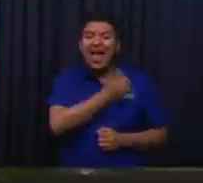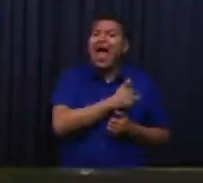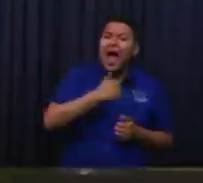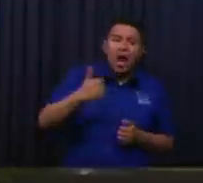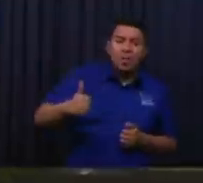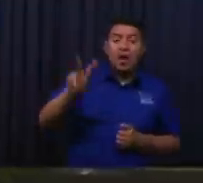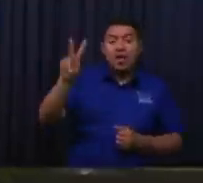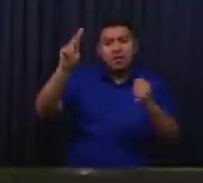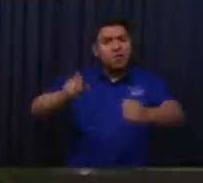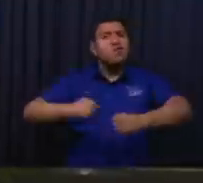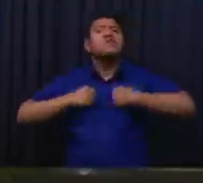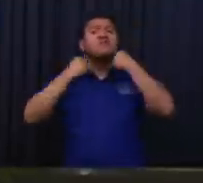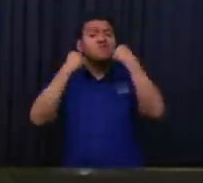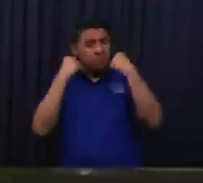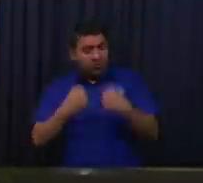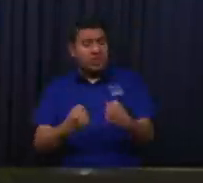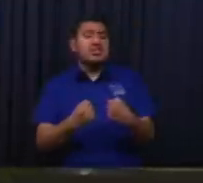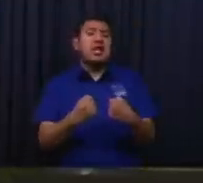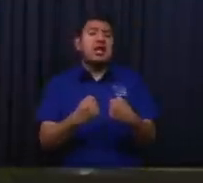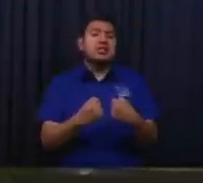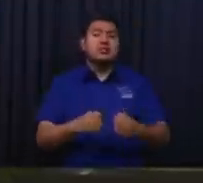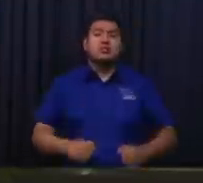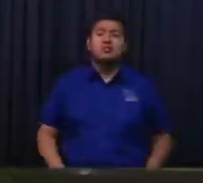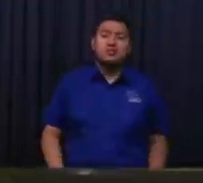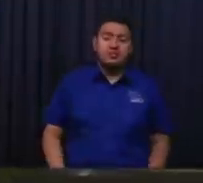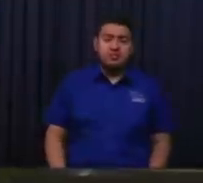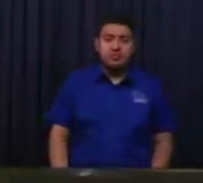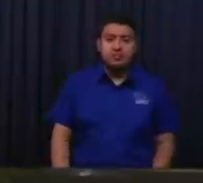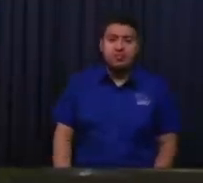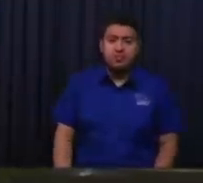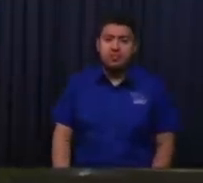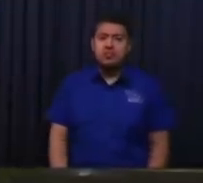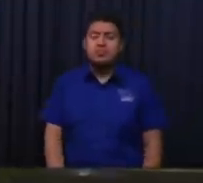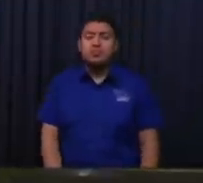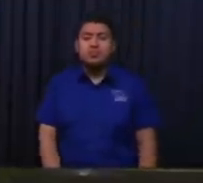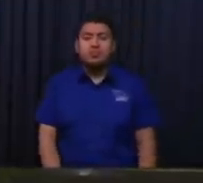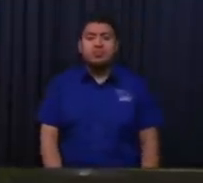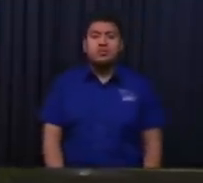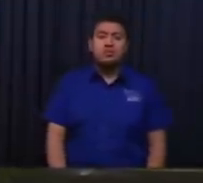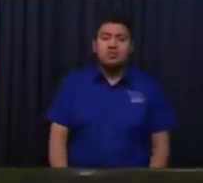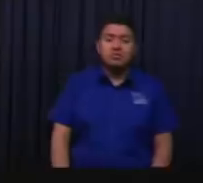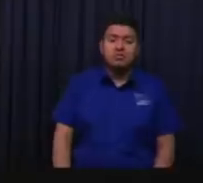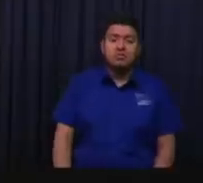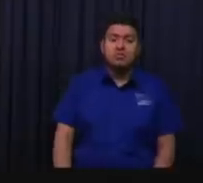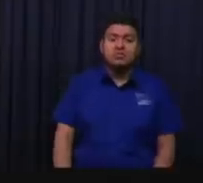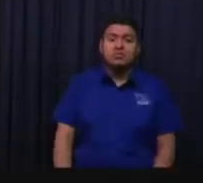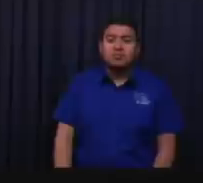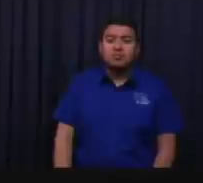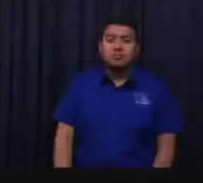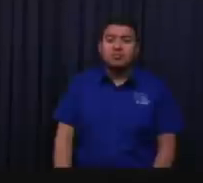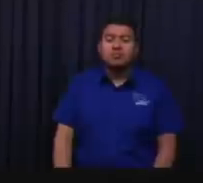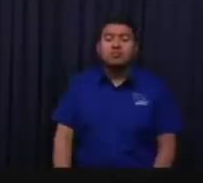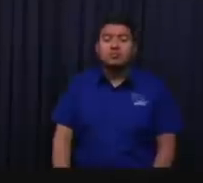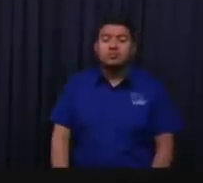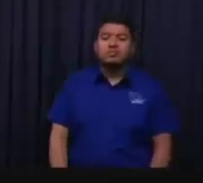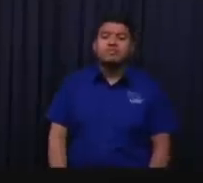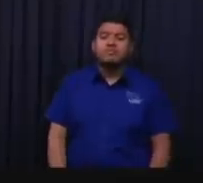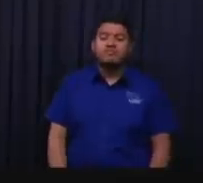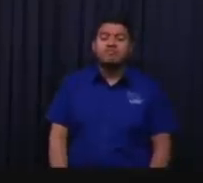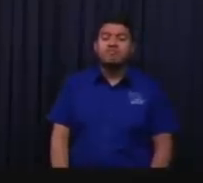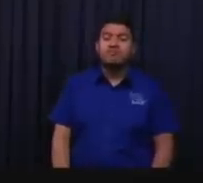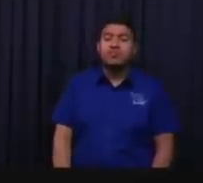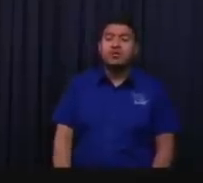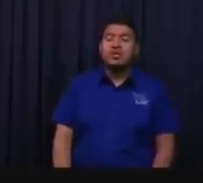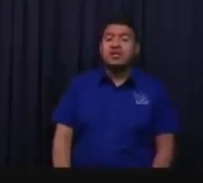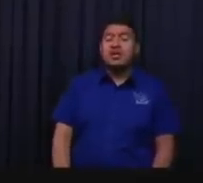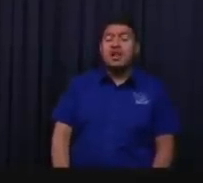Y antes de poderte amar a ti mismo, y antes de, porque si no, si te amas a ti mismo antes de amar a Dios, nos convertimos en ególatras,